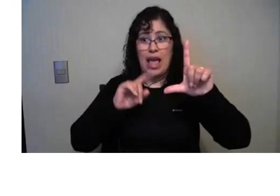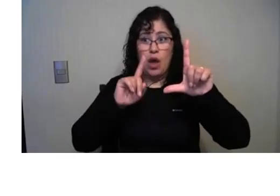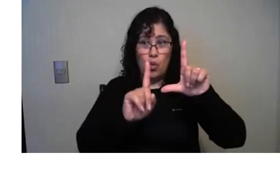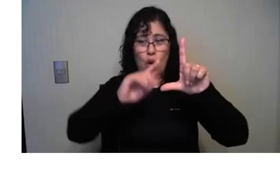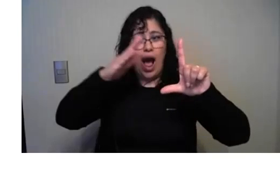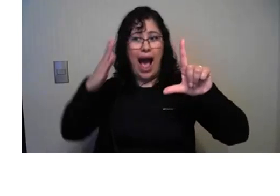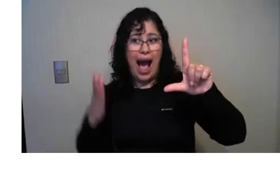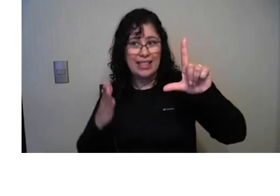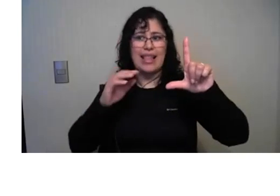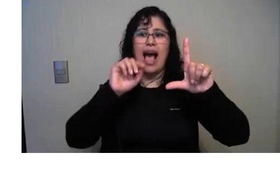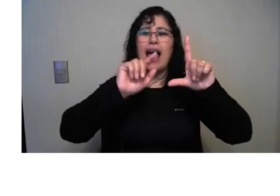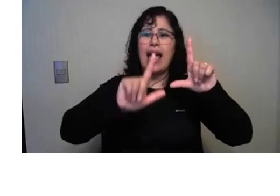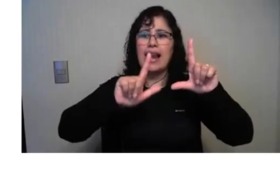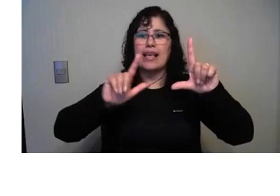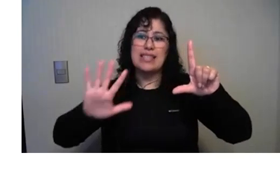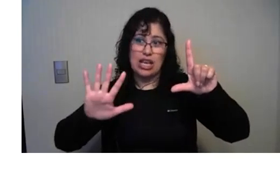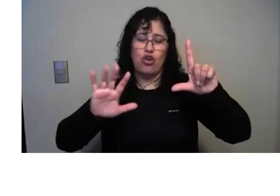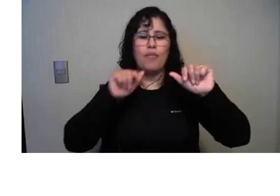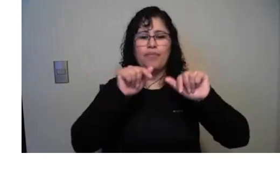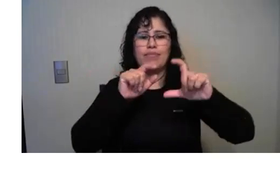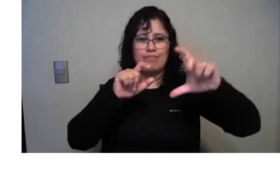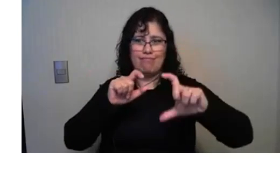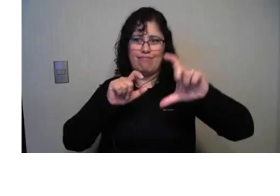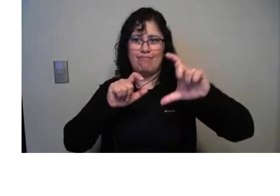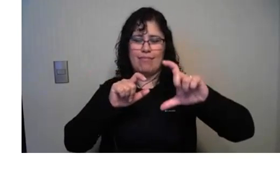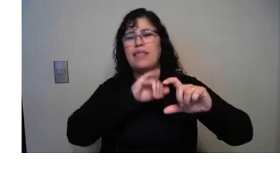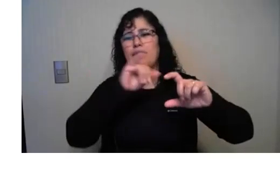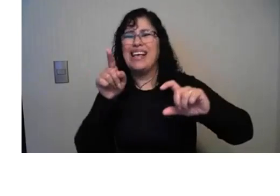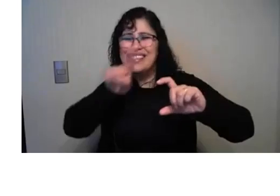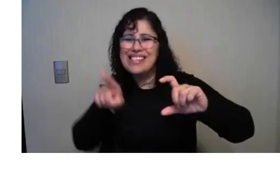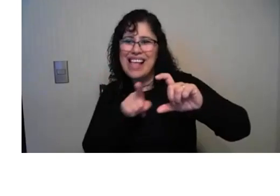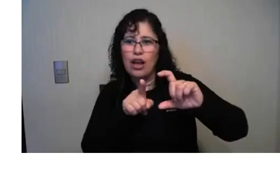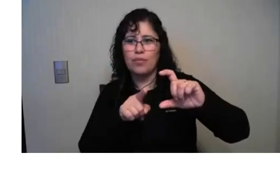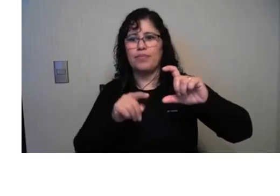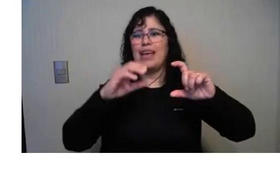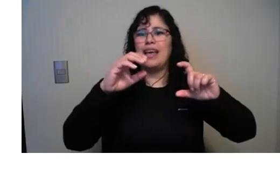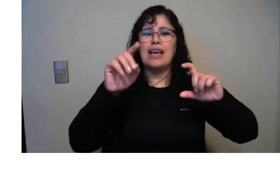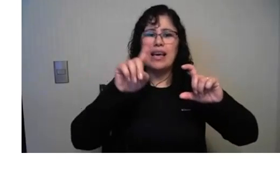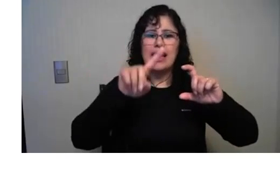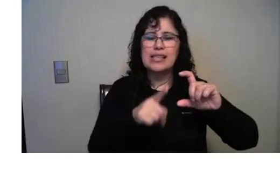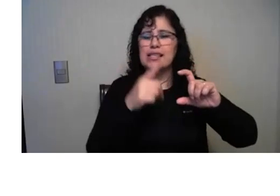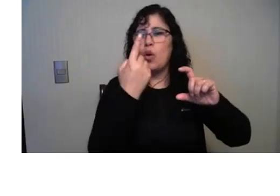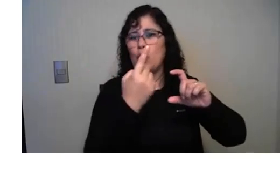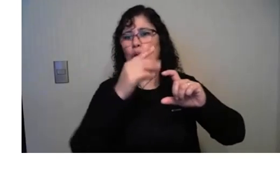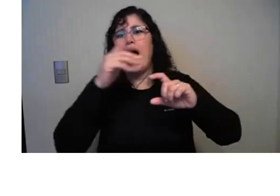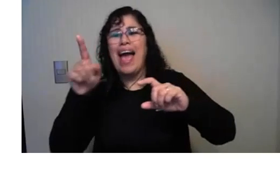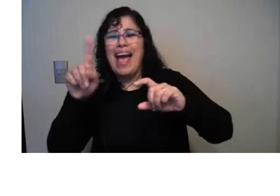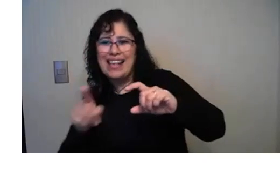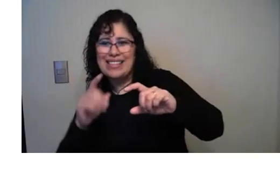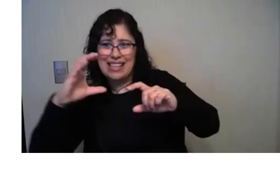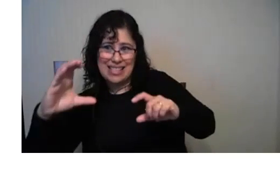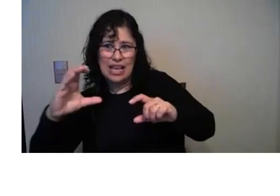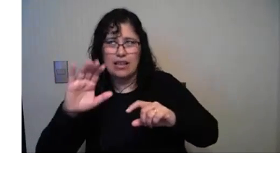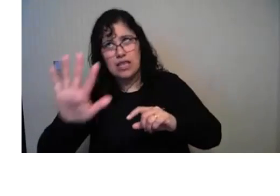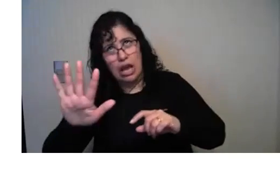L5, sacros, desde S1 a S5, y finalmente un coxigio. La suma